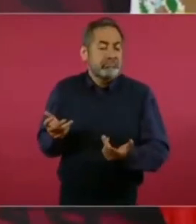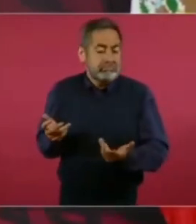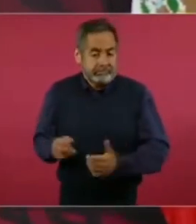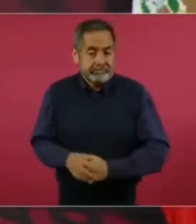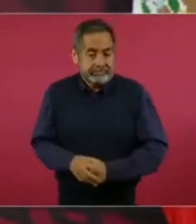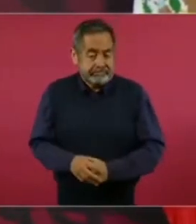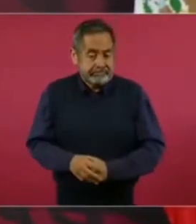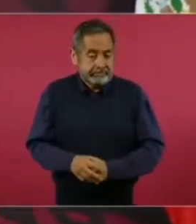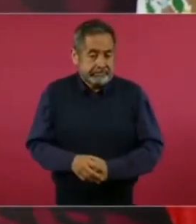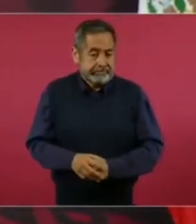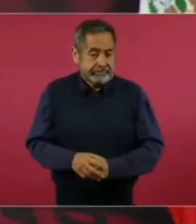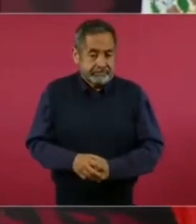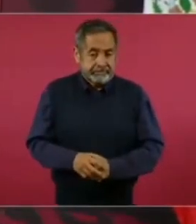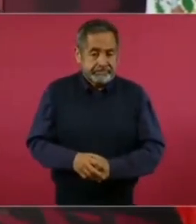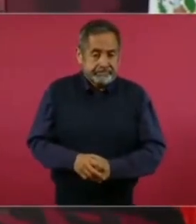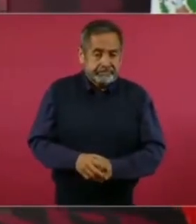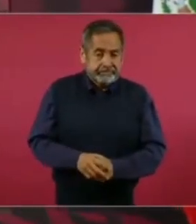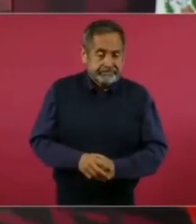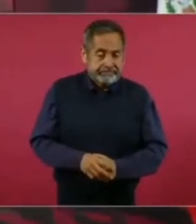se